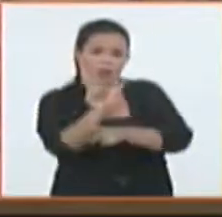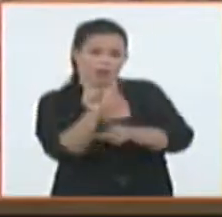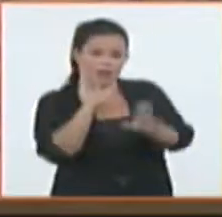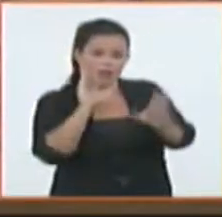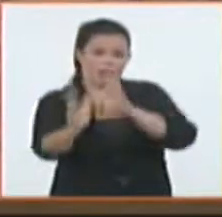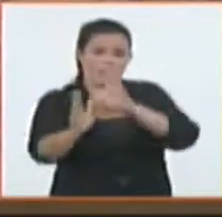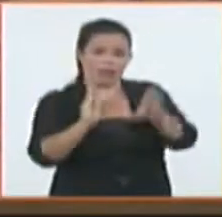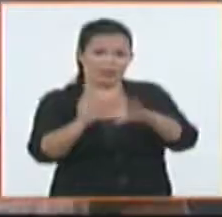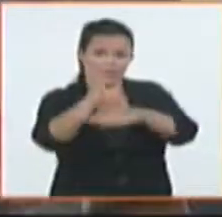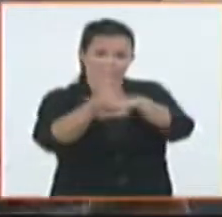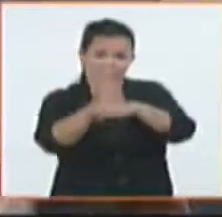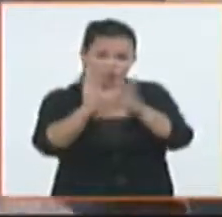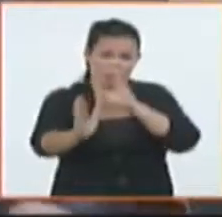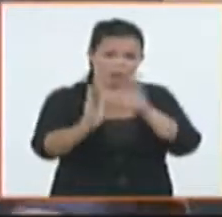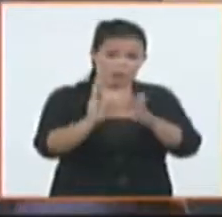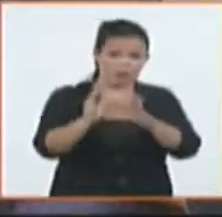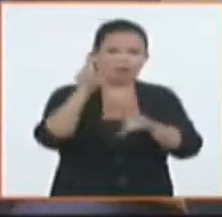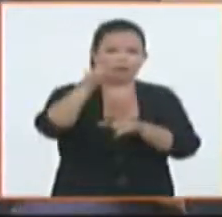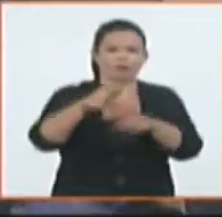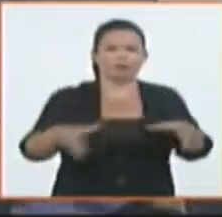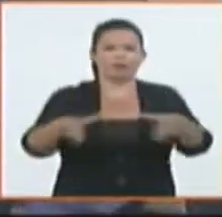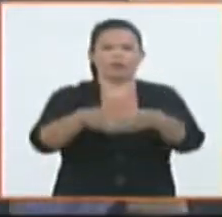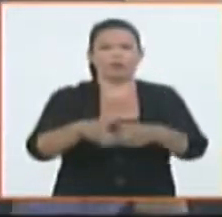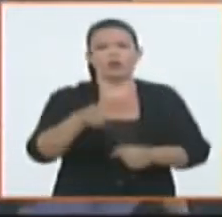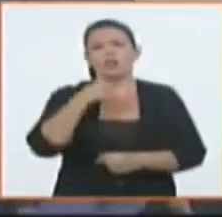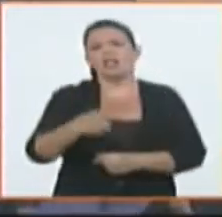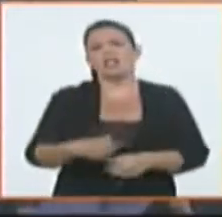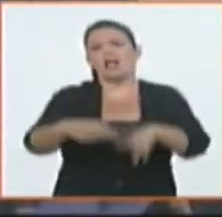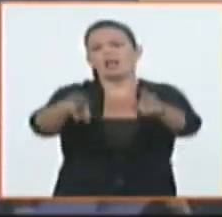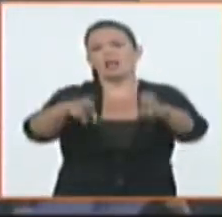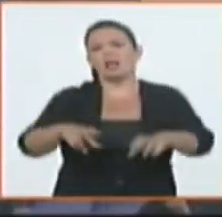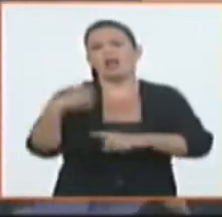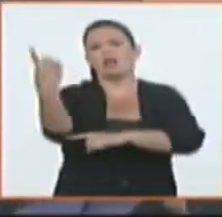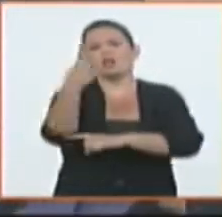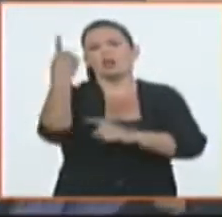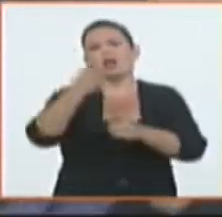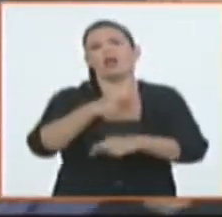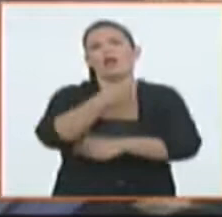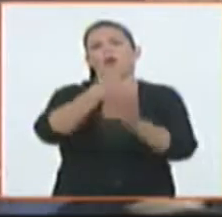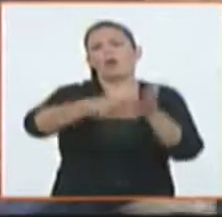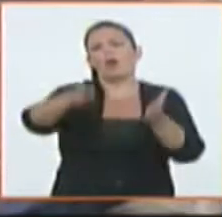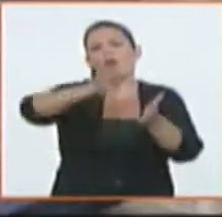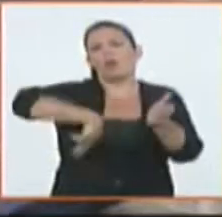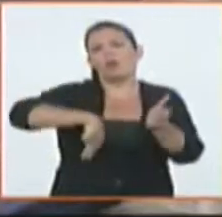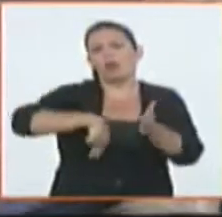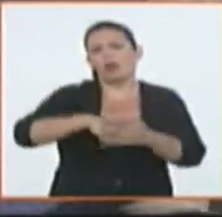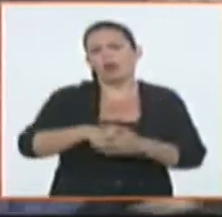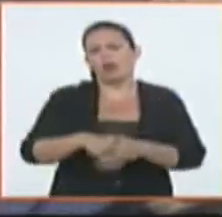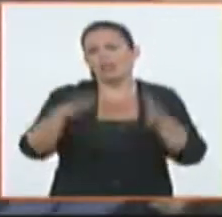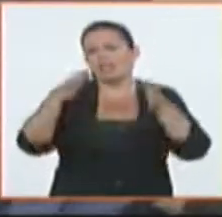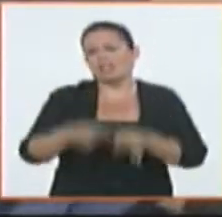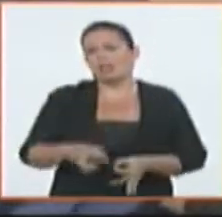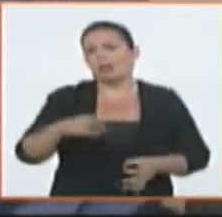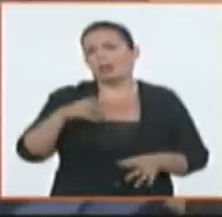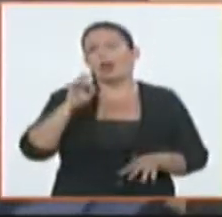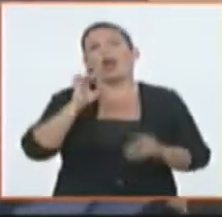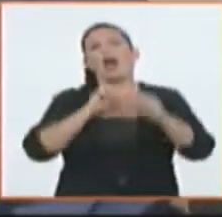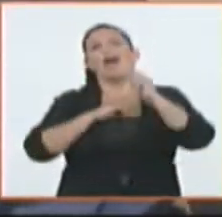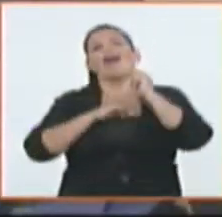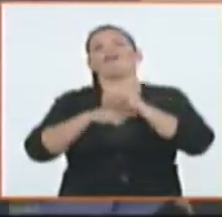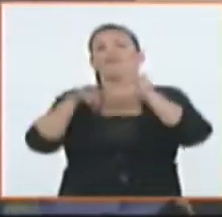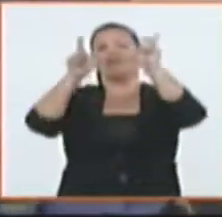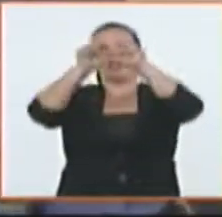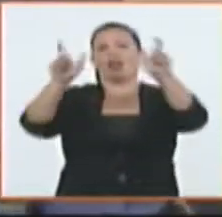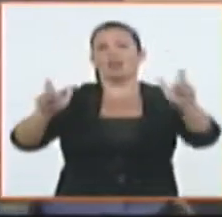la gente habla de Asamblea Nacional del Poder Popular, ¿en quién piensa? En el Capitolio. Y es verdad que el presidente,